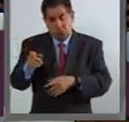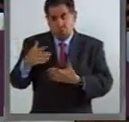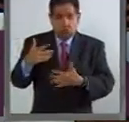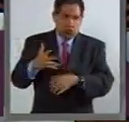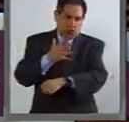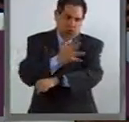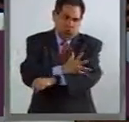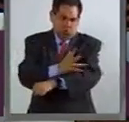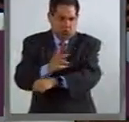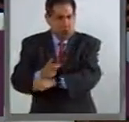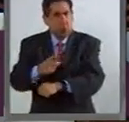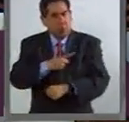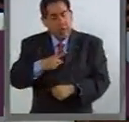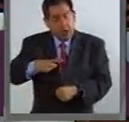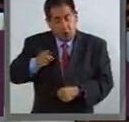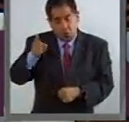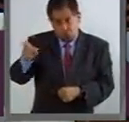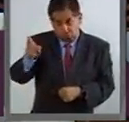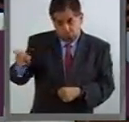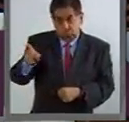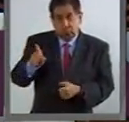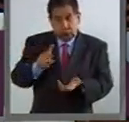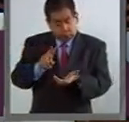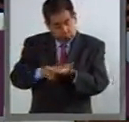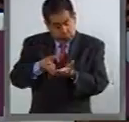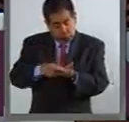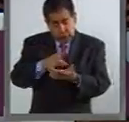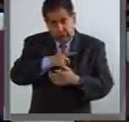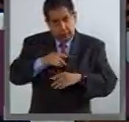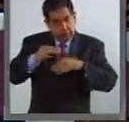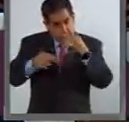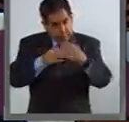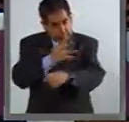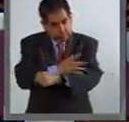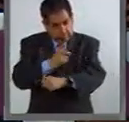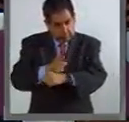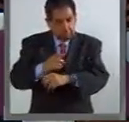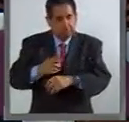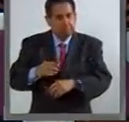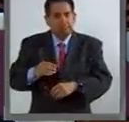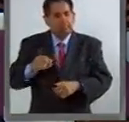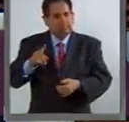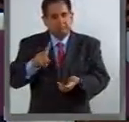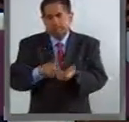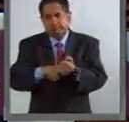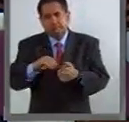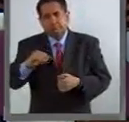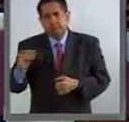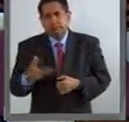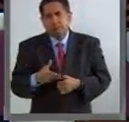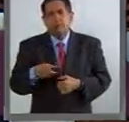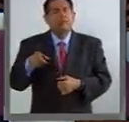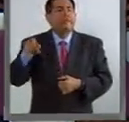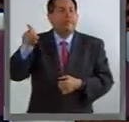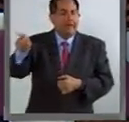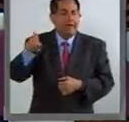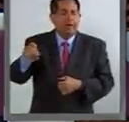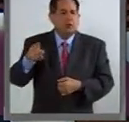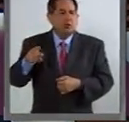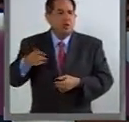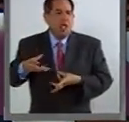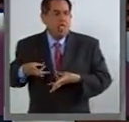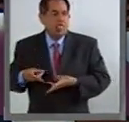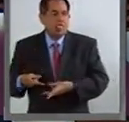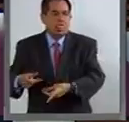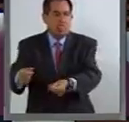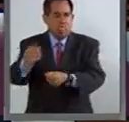pública es un valor que se promueve mucho, y aún así, pues bueno, hubo escándalos por abusos en el uso